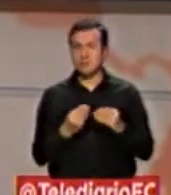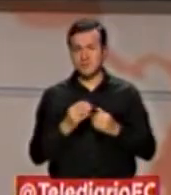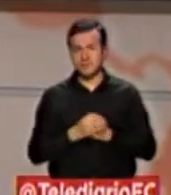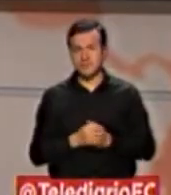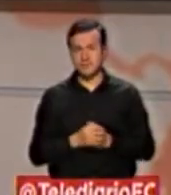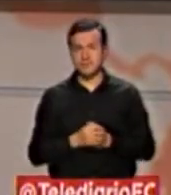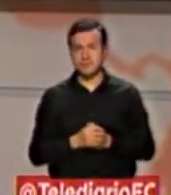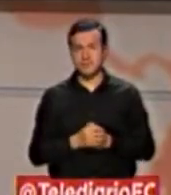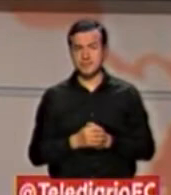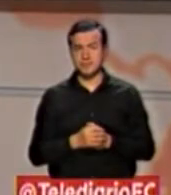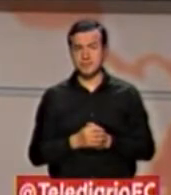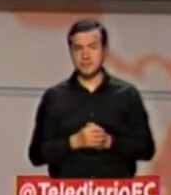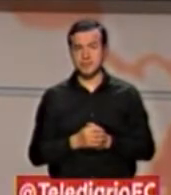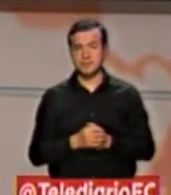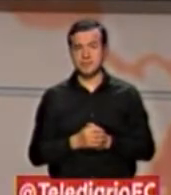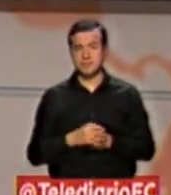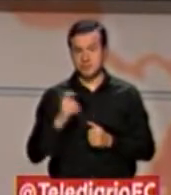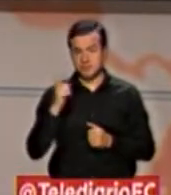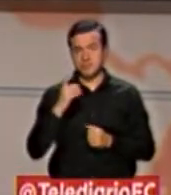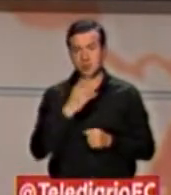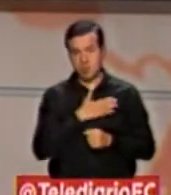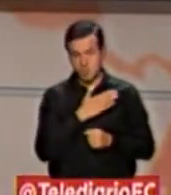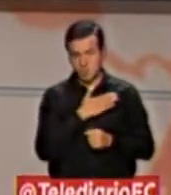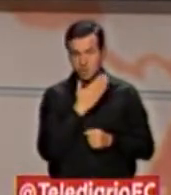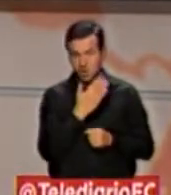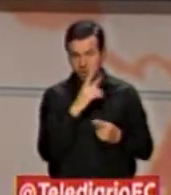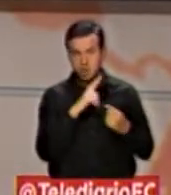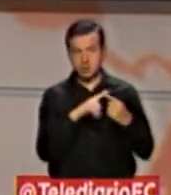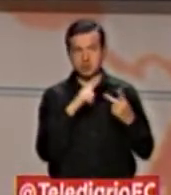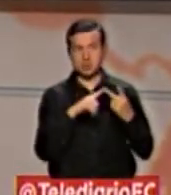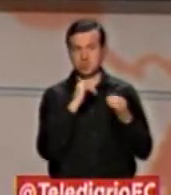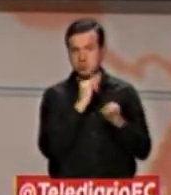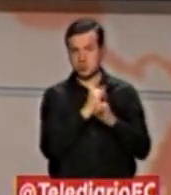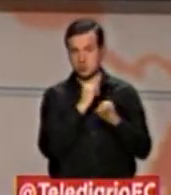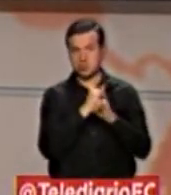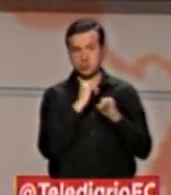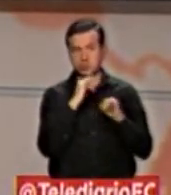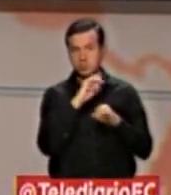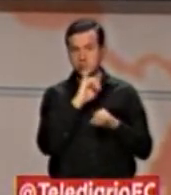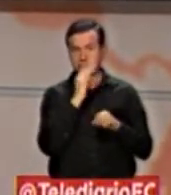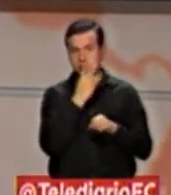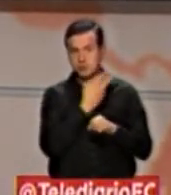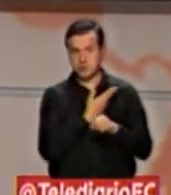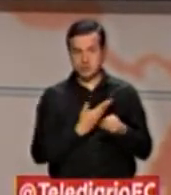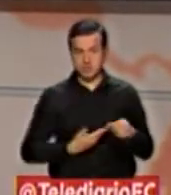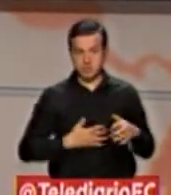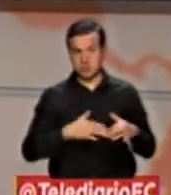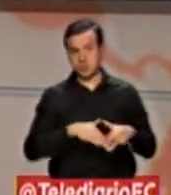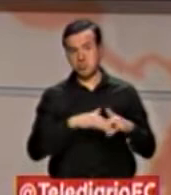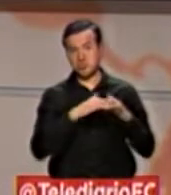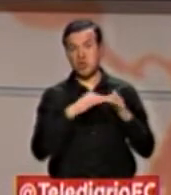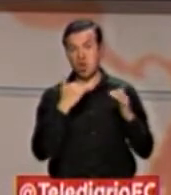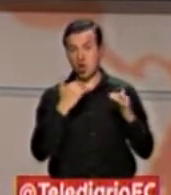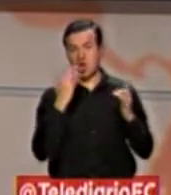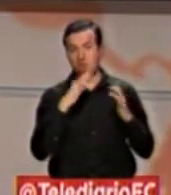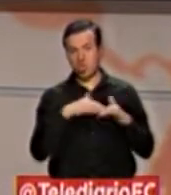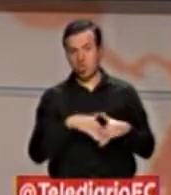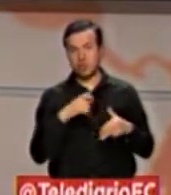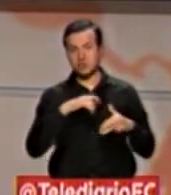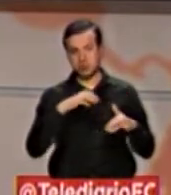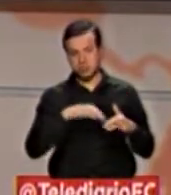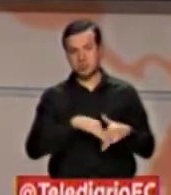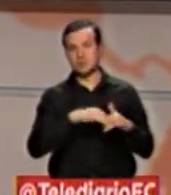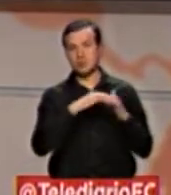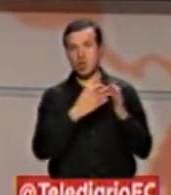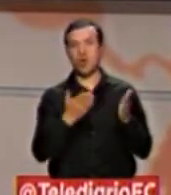duda que haya credibilidad, reinstitucionalización de la vicepresidencia de la República, que ha sido tan mancillada. En cuanto a